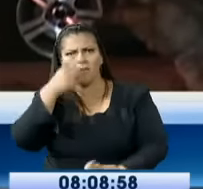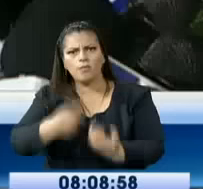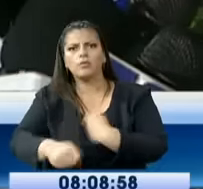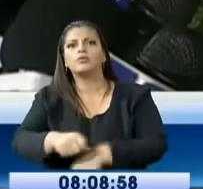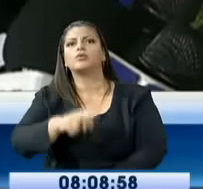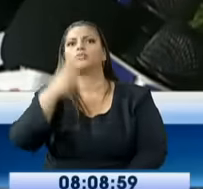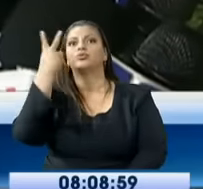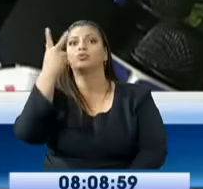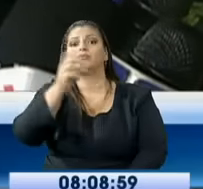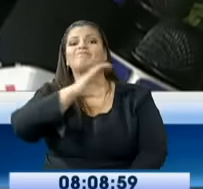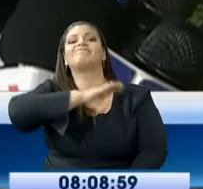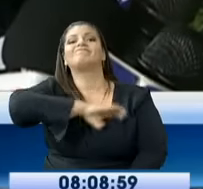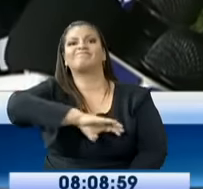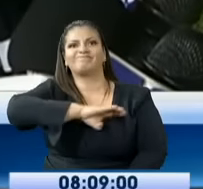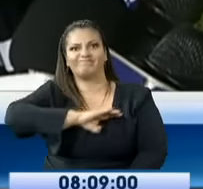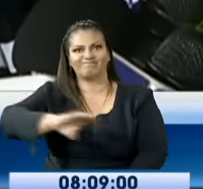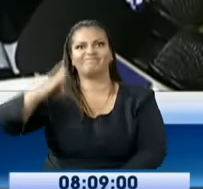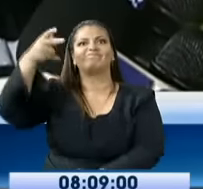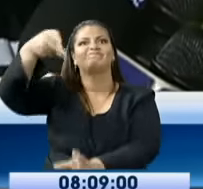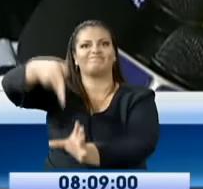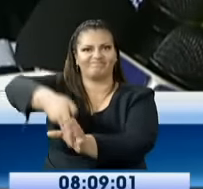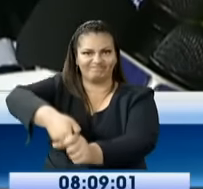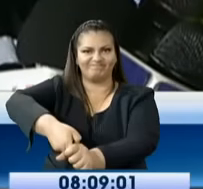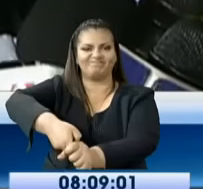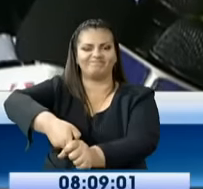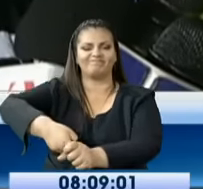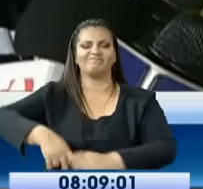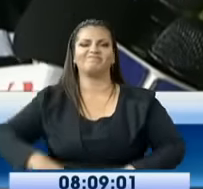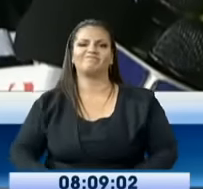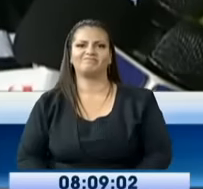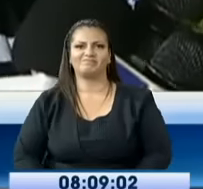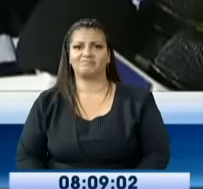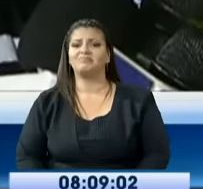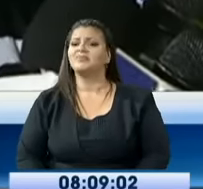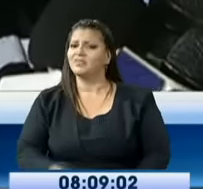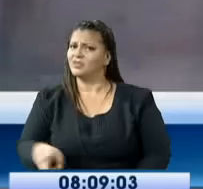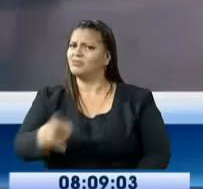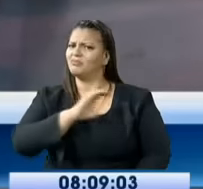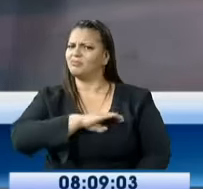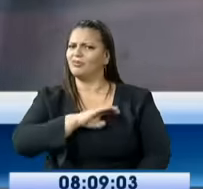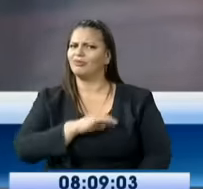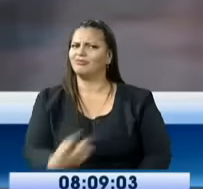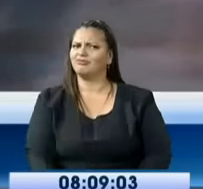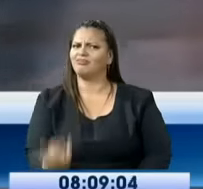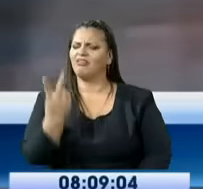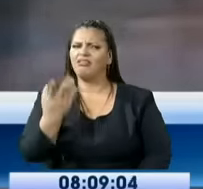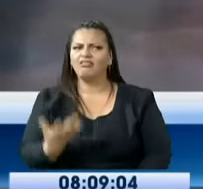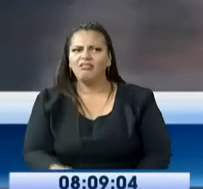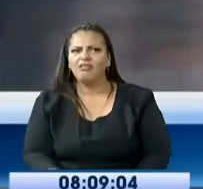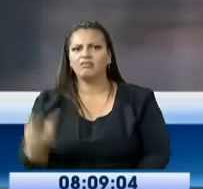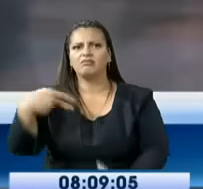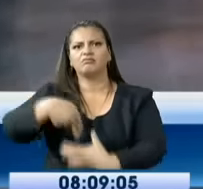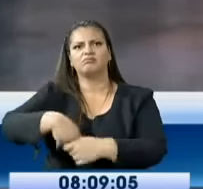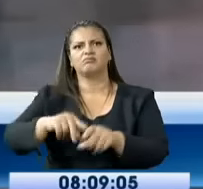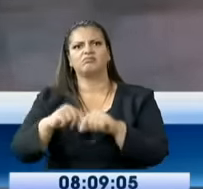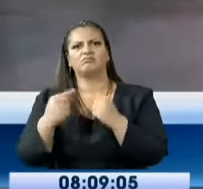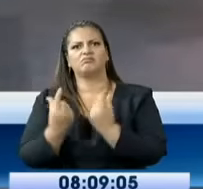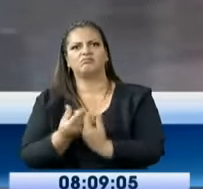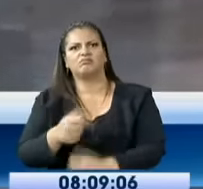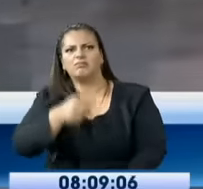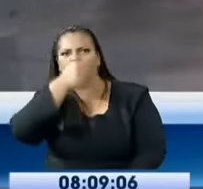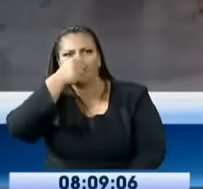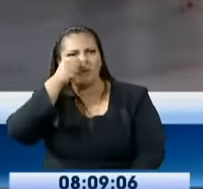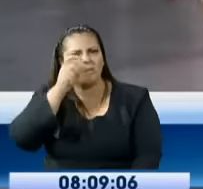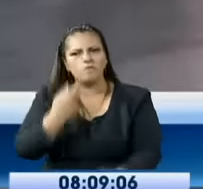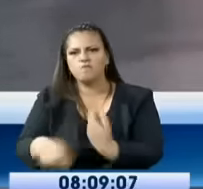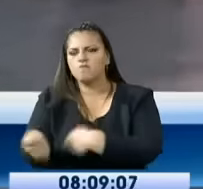activo. Efectivamente, sí, existen 2 personas que son miembros activos de la policía, que van a ponerse órdenes de la Fiscalía.